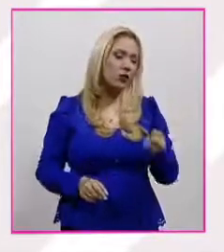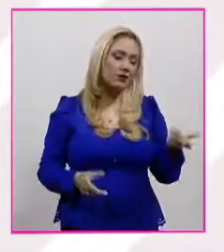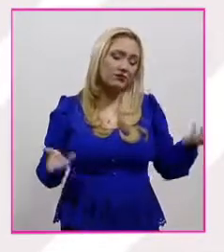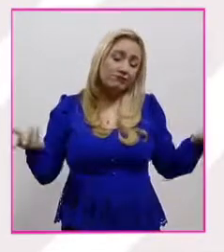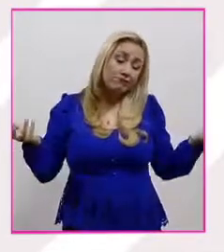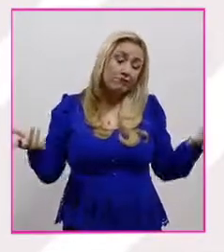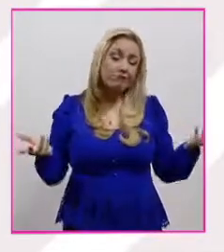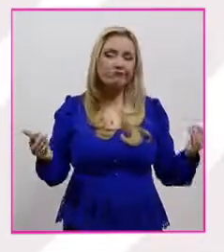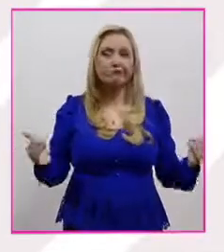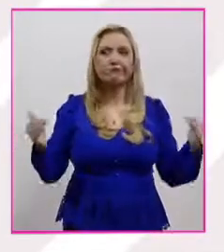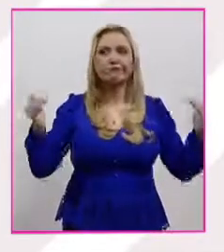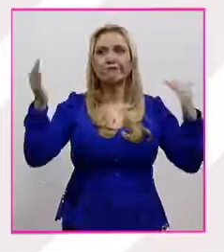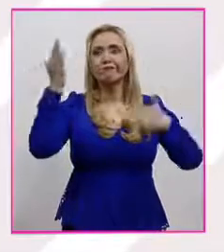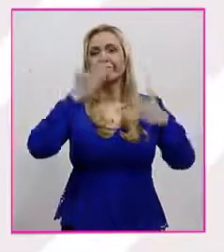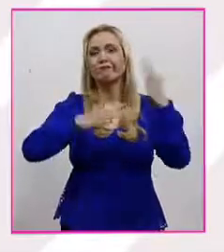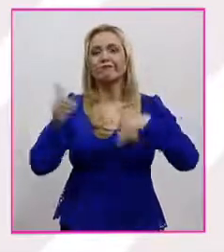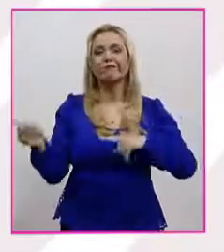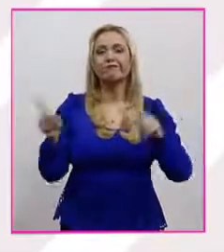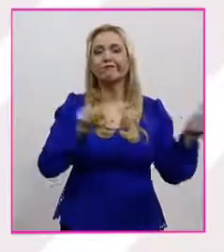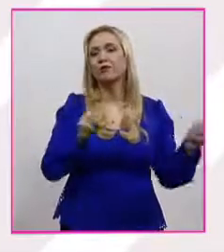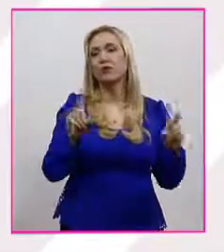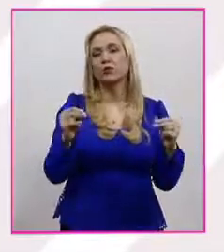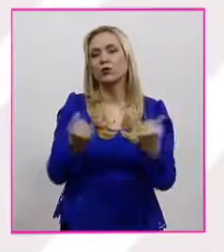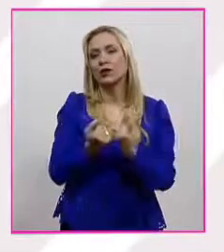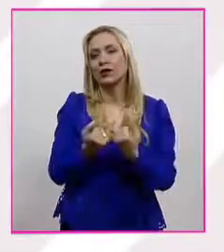obtener de tu esfuerzo.